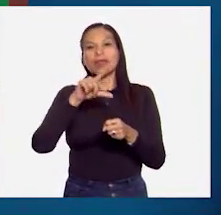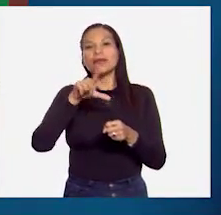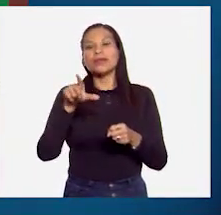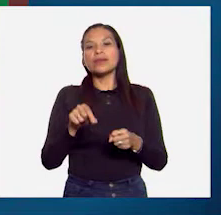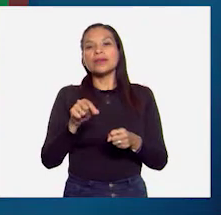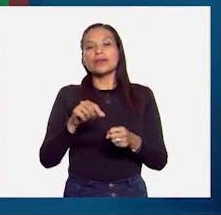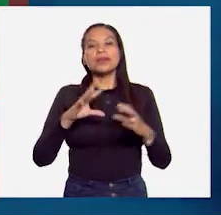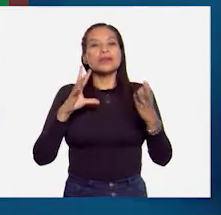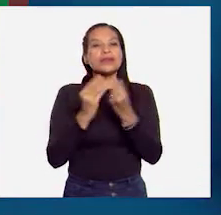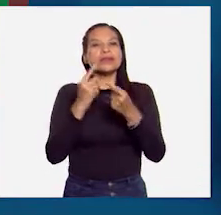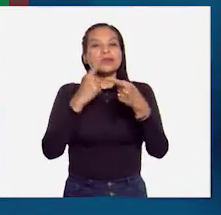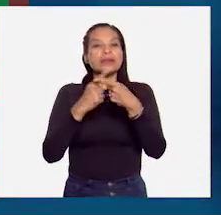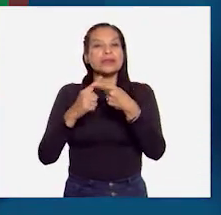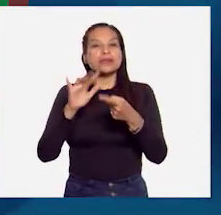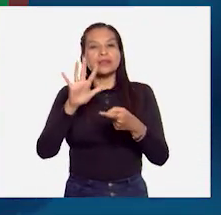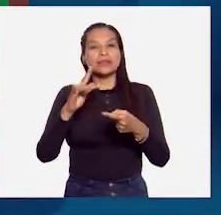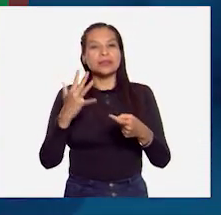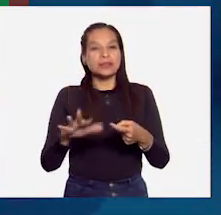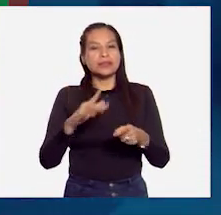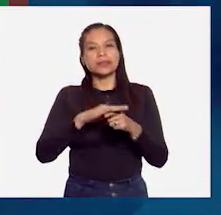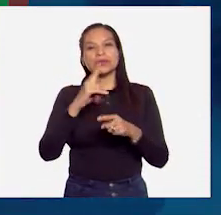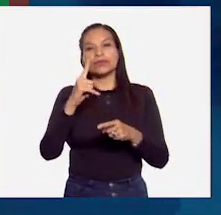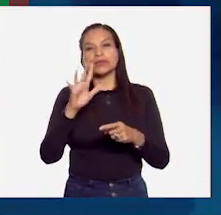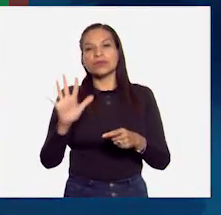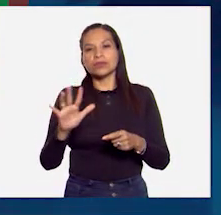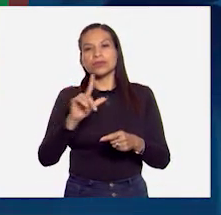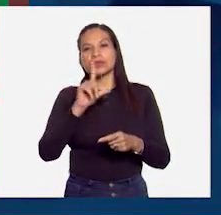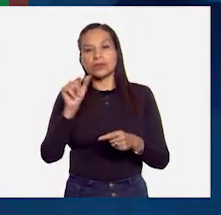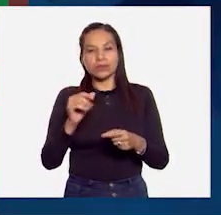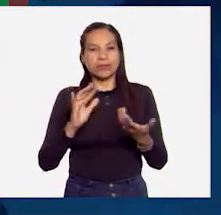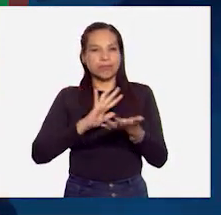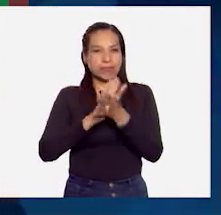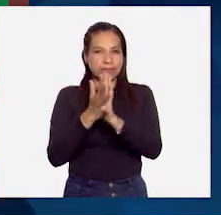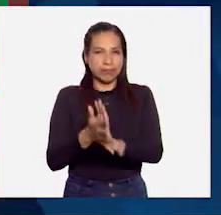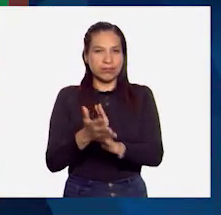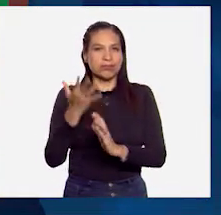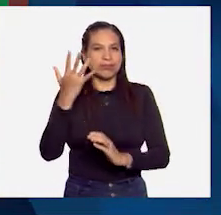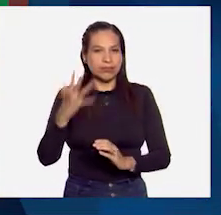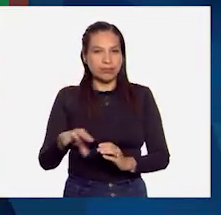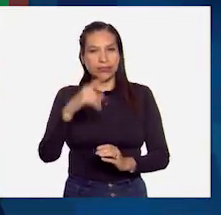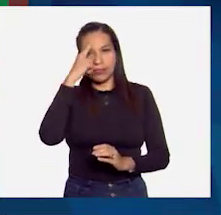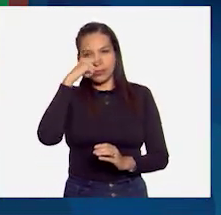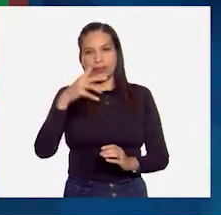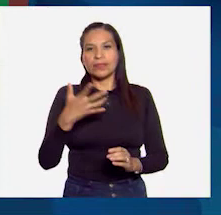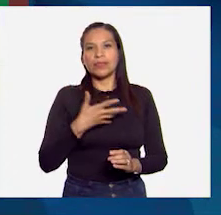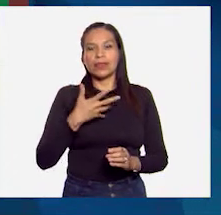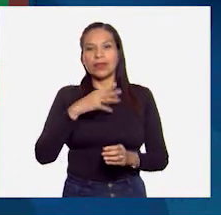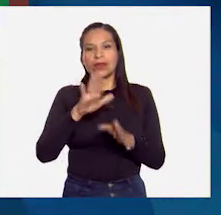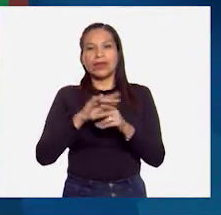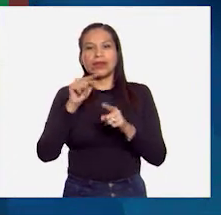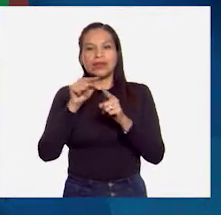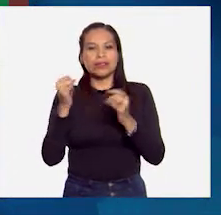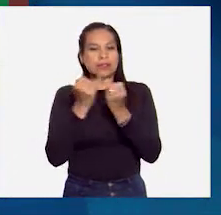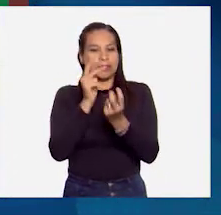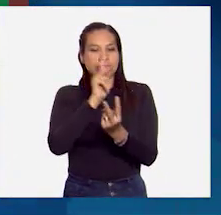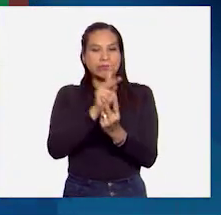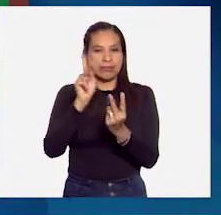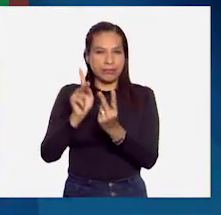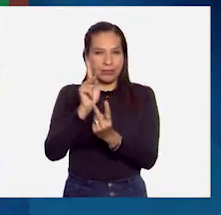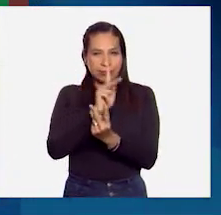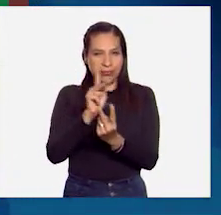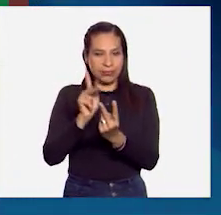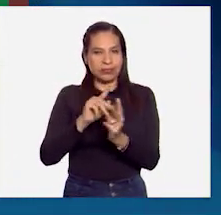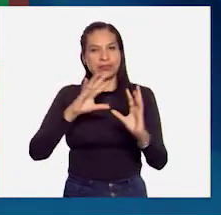Luego sumé 5 décimos más 1/5 que tuve que convertir en décimos para tener denominadores iguales.